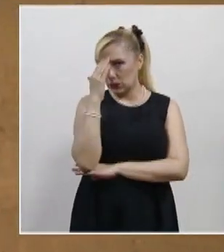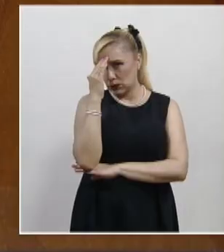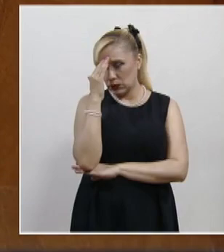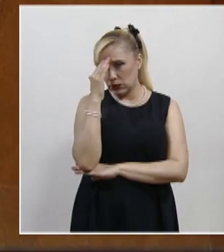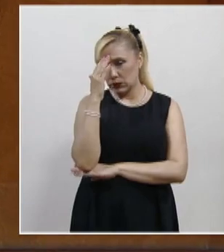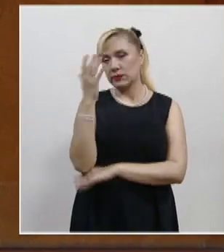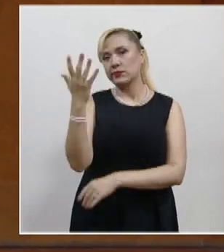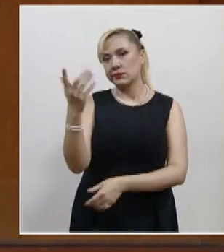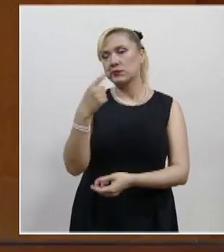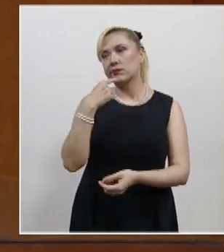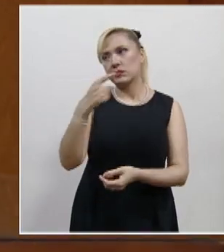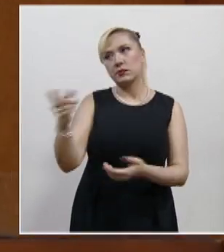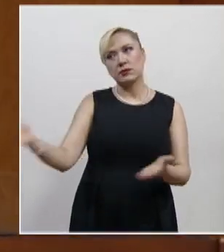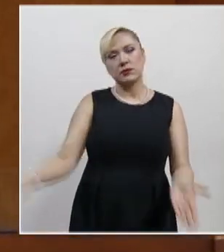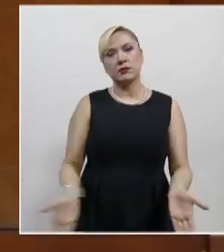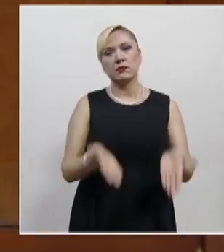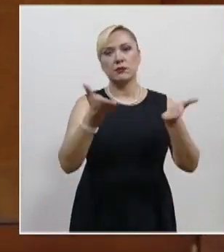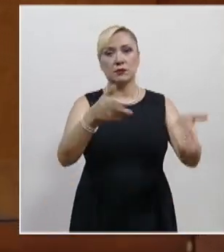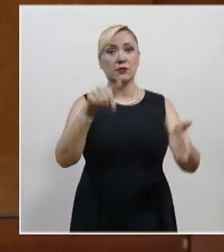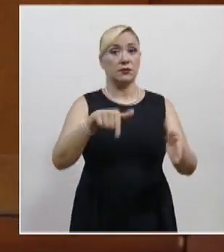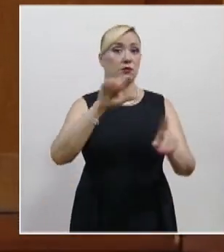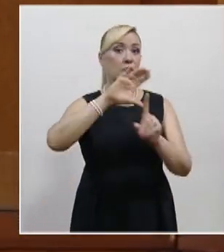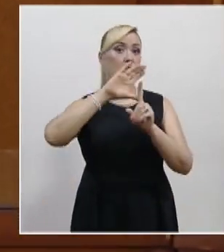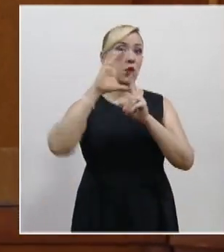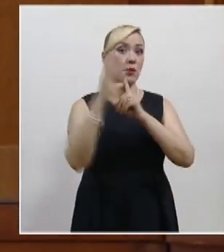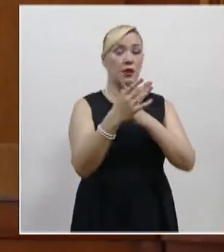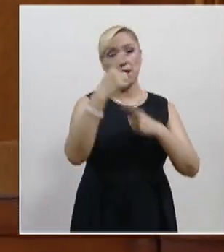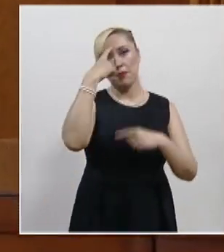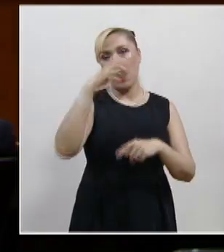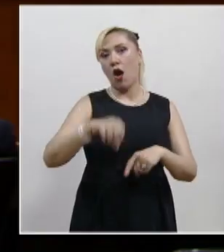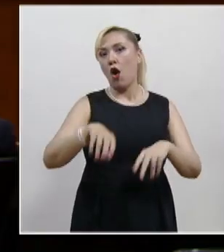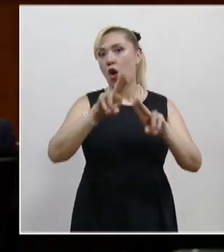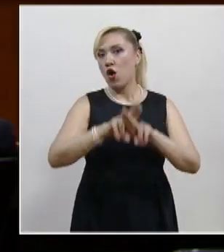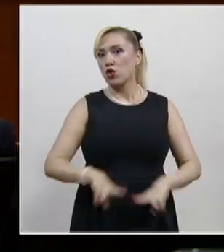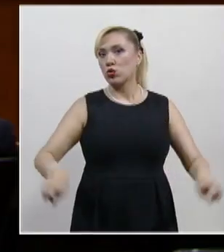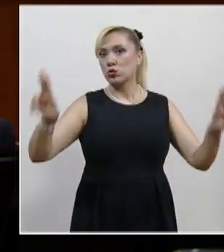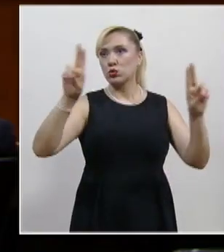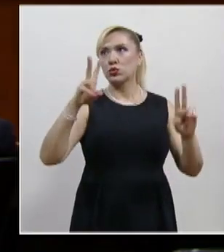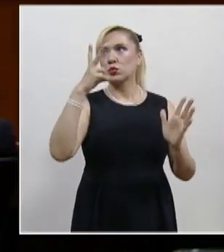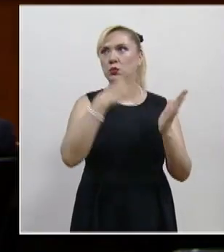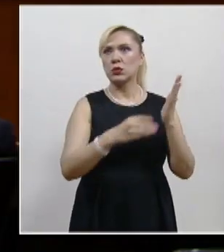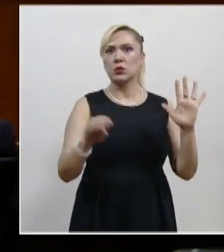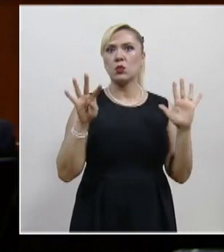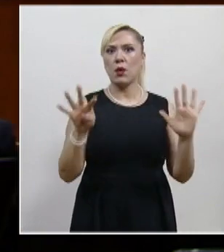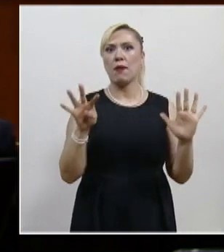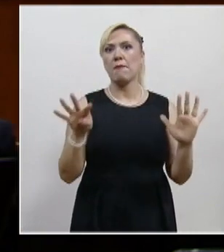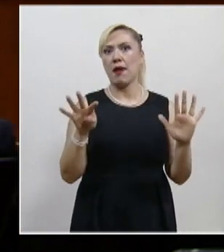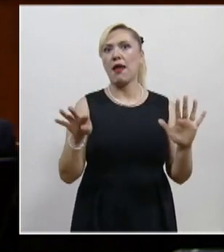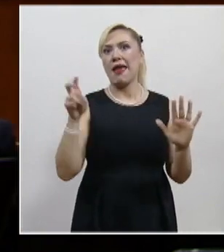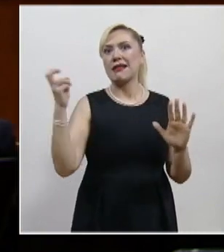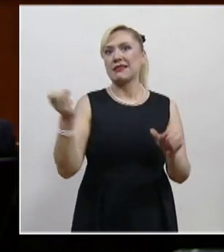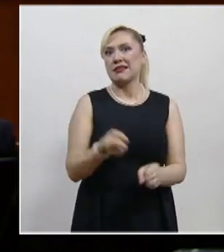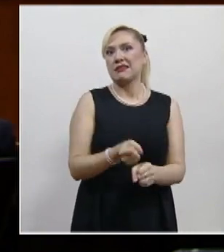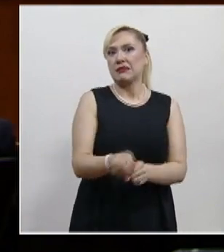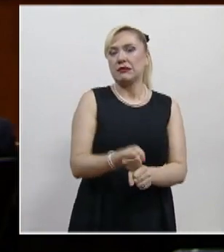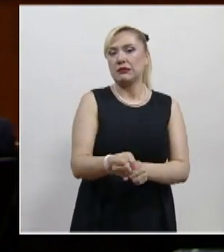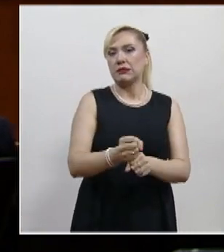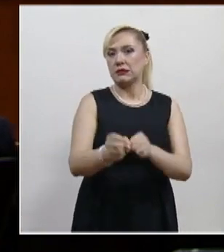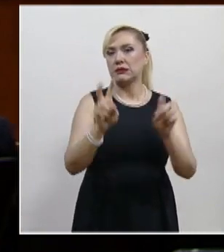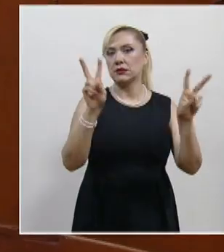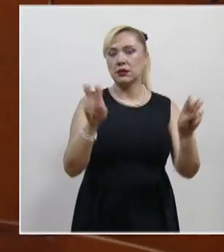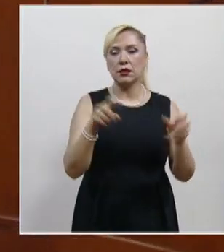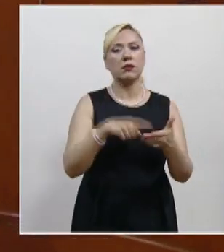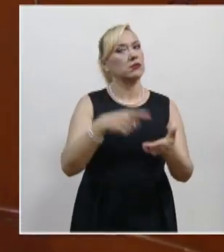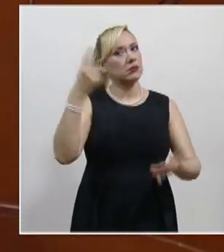Pública presentó su caso ante el Comité en la materia de Naciones Unidas en 2019, obteniendo medidas provisionales en las